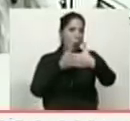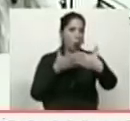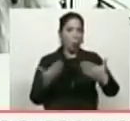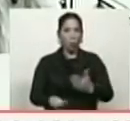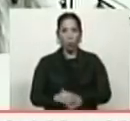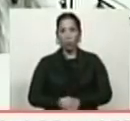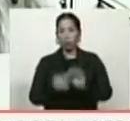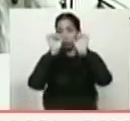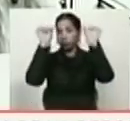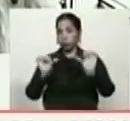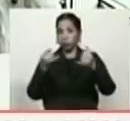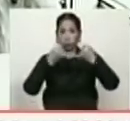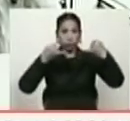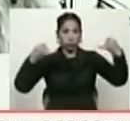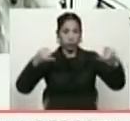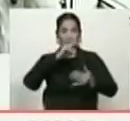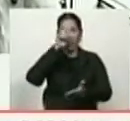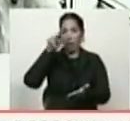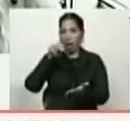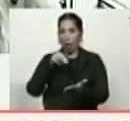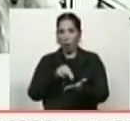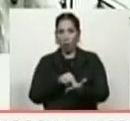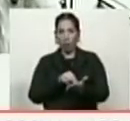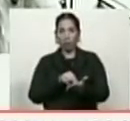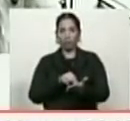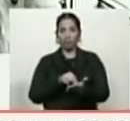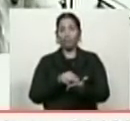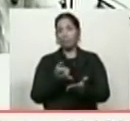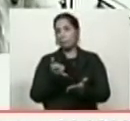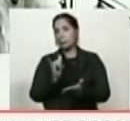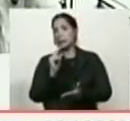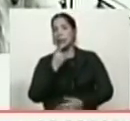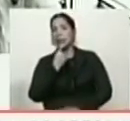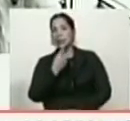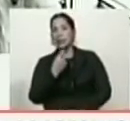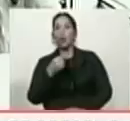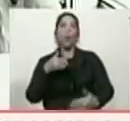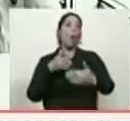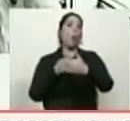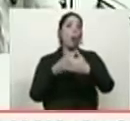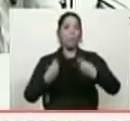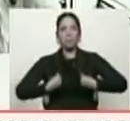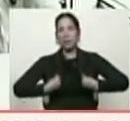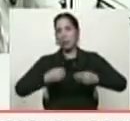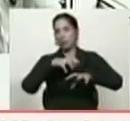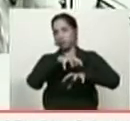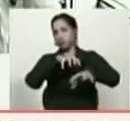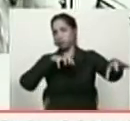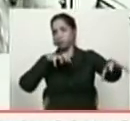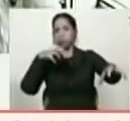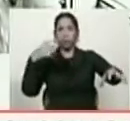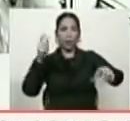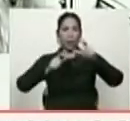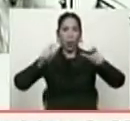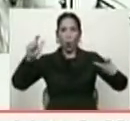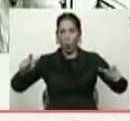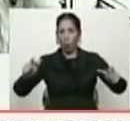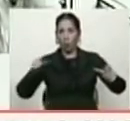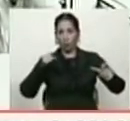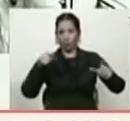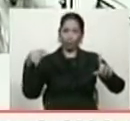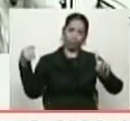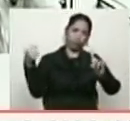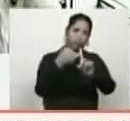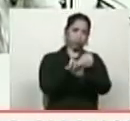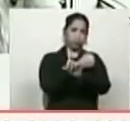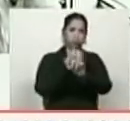del sistema eléctrico nacional, vale decir, en contra de la vida de millones de personas. Un ataque que